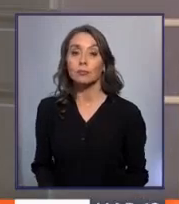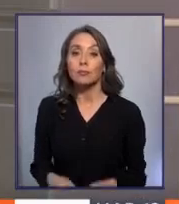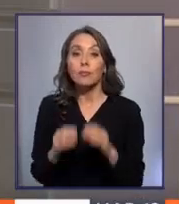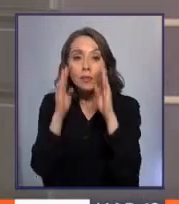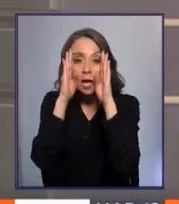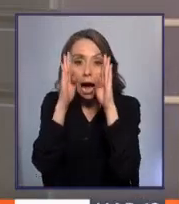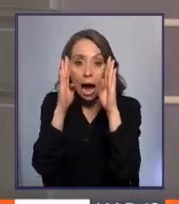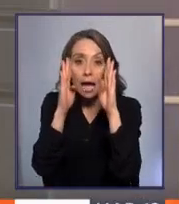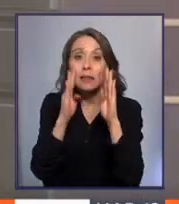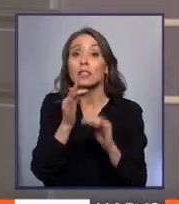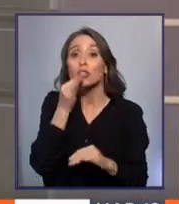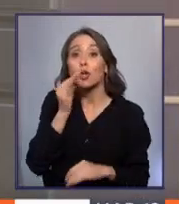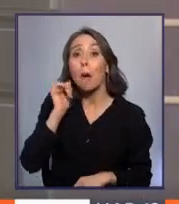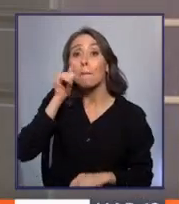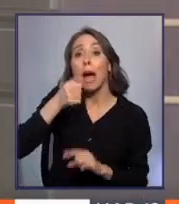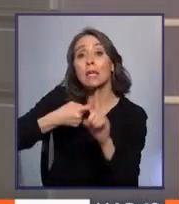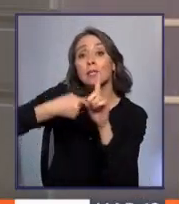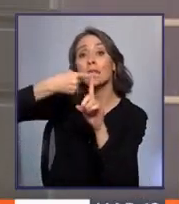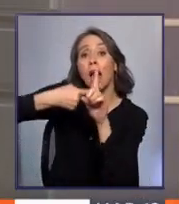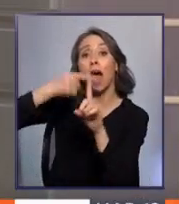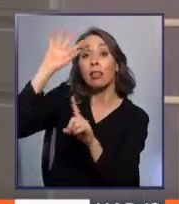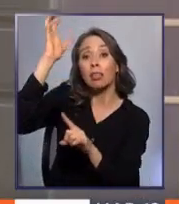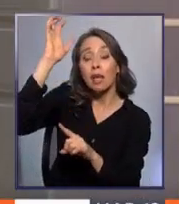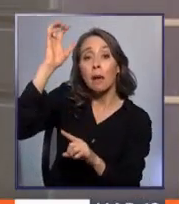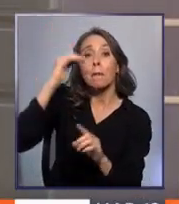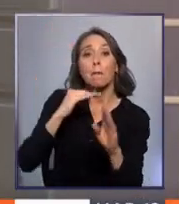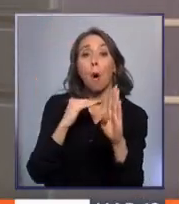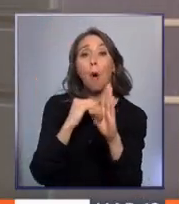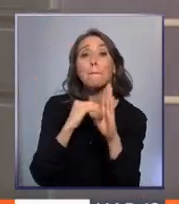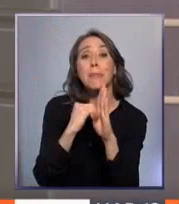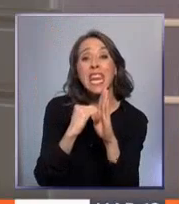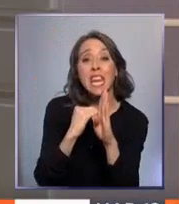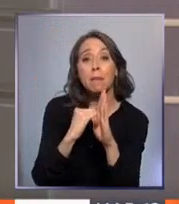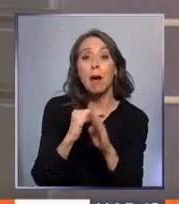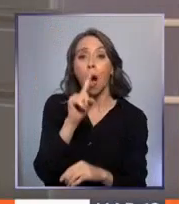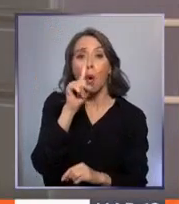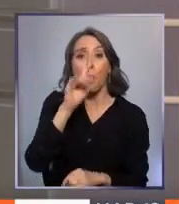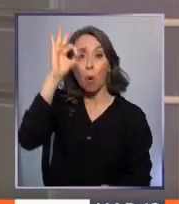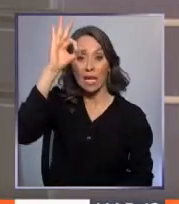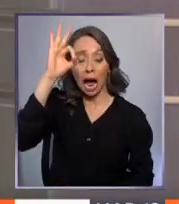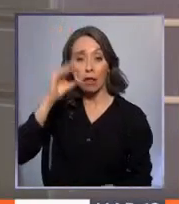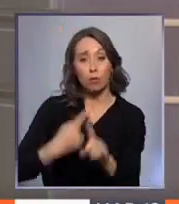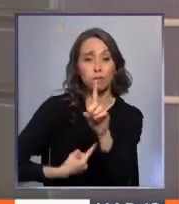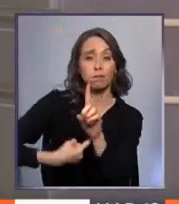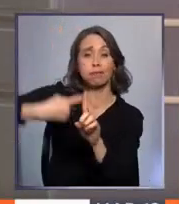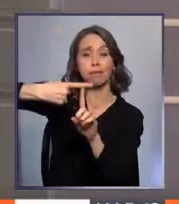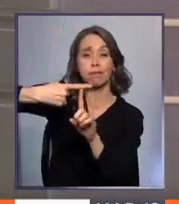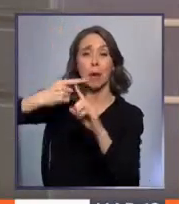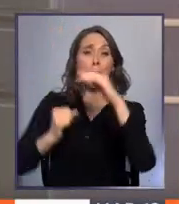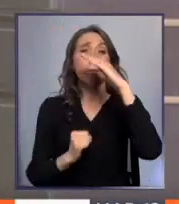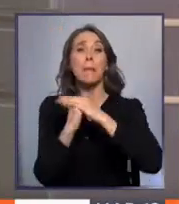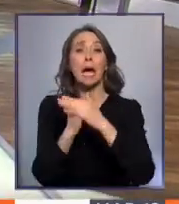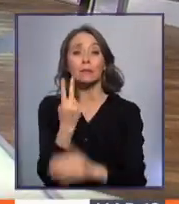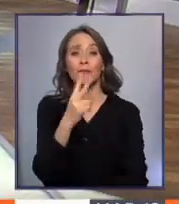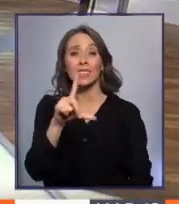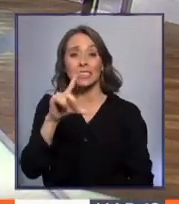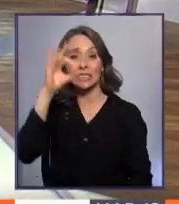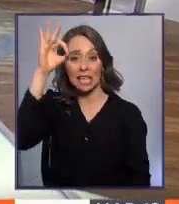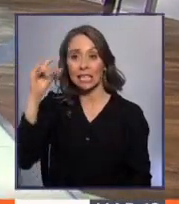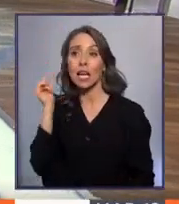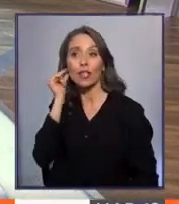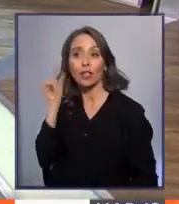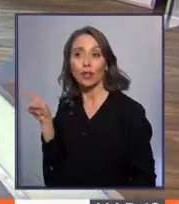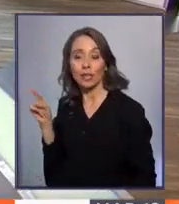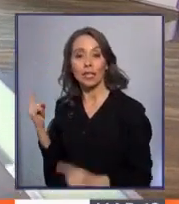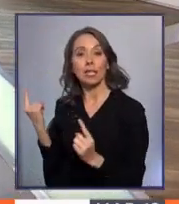Atención con el pronóstico del tiempo para mañana. Un grado la mínima y 27 grados la máxima. Está con nosotros Michelle Adam para